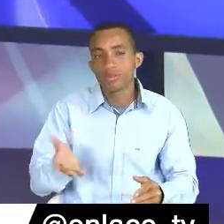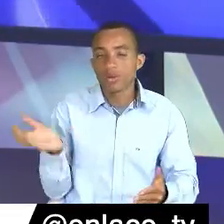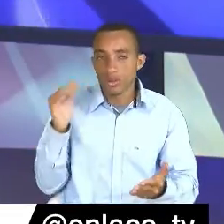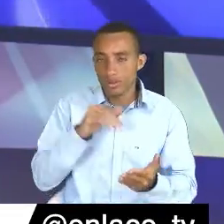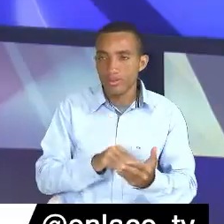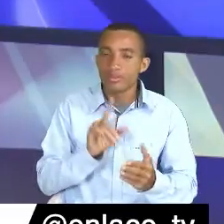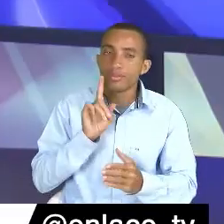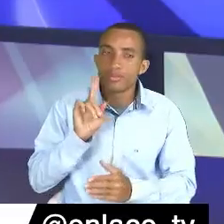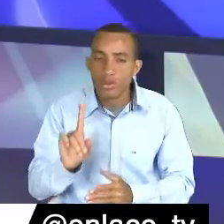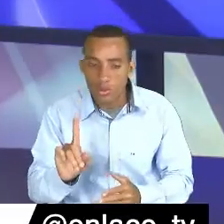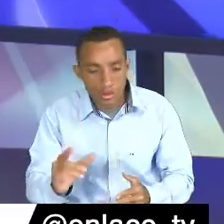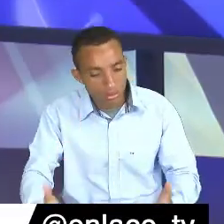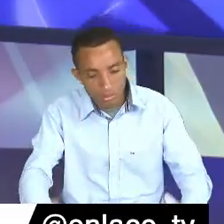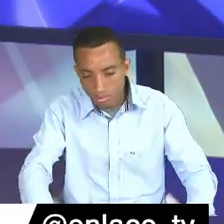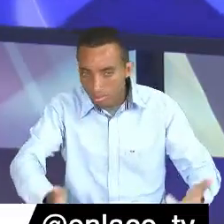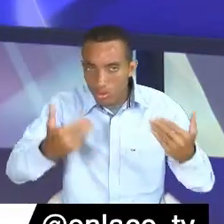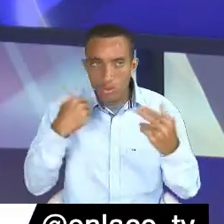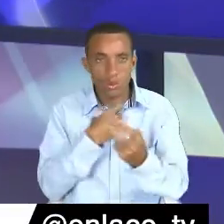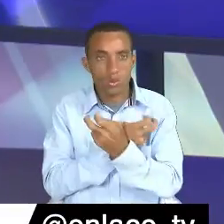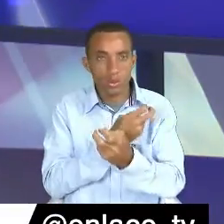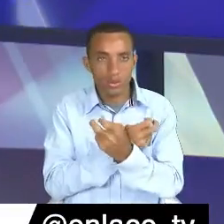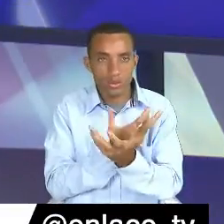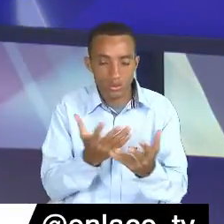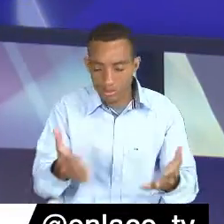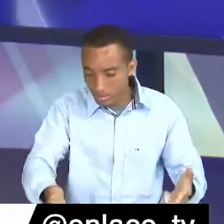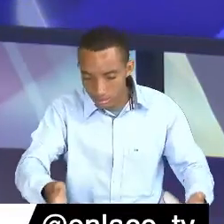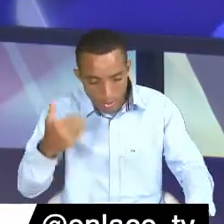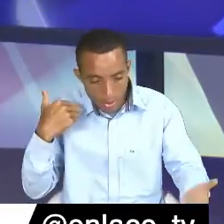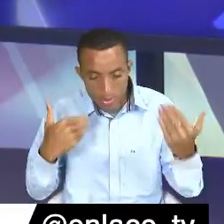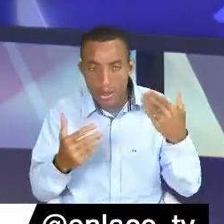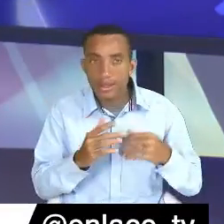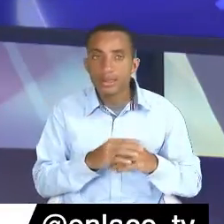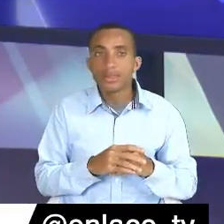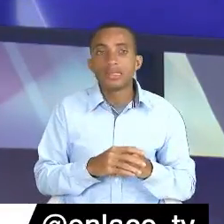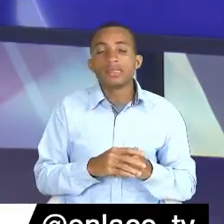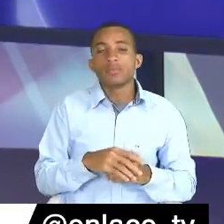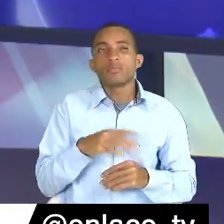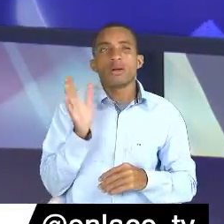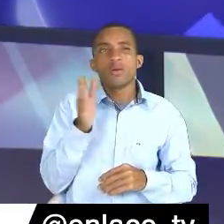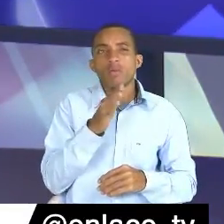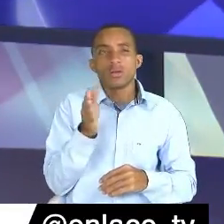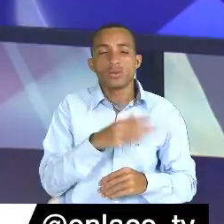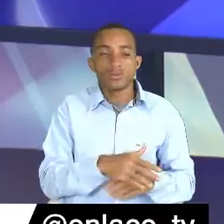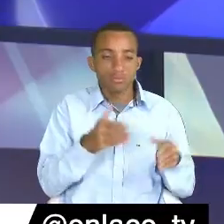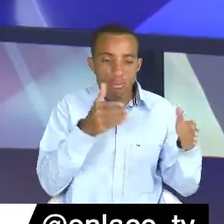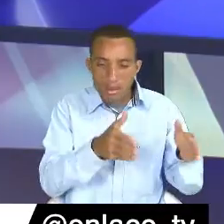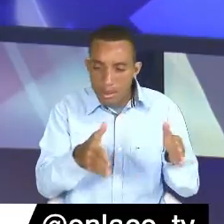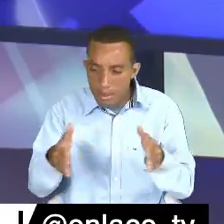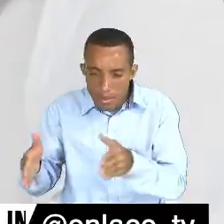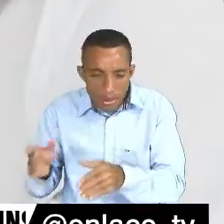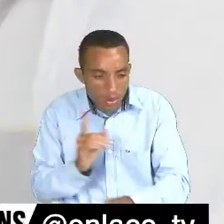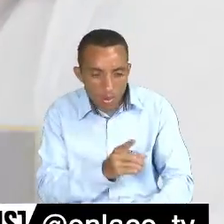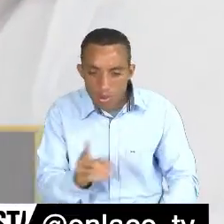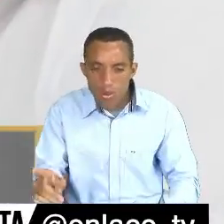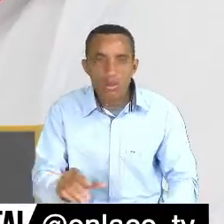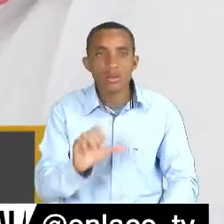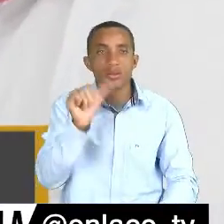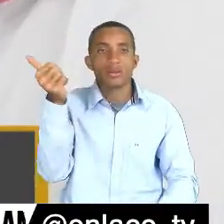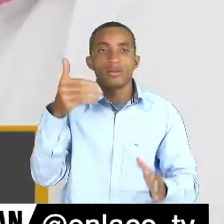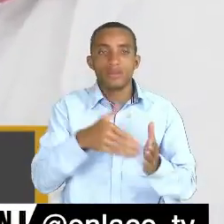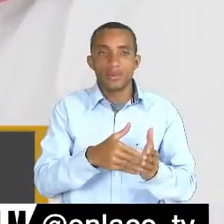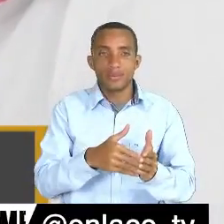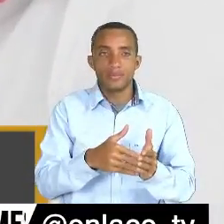de exhumación. Según la Secretaría de Medio Ambiente, están pendientes 10.000 cuerpos por exhumar. Un llamado